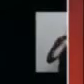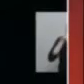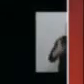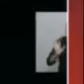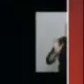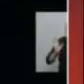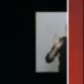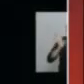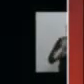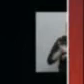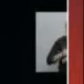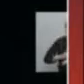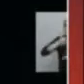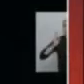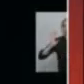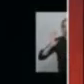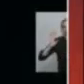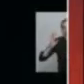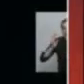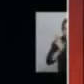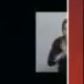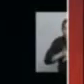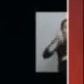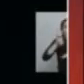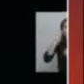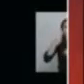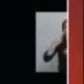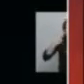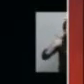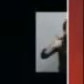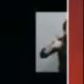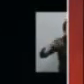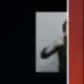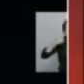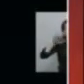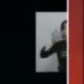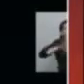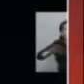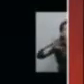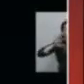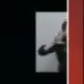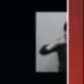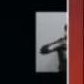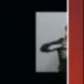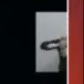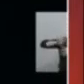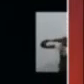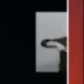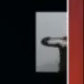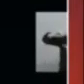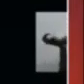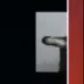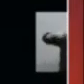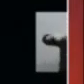de batalla nos queda por delante nos queda acordar pero hemos acordado con los fondos con